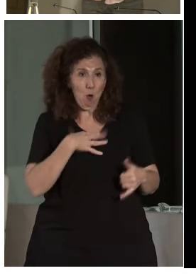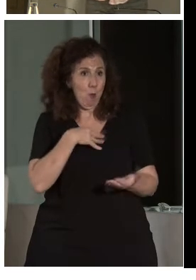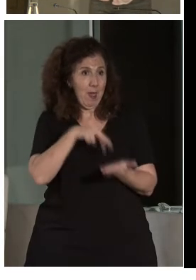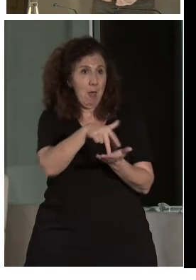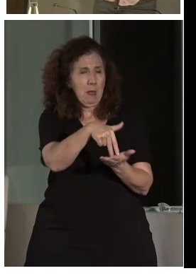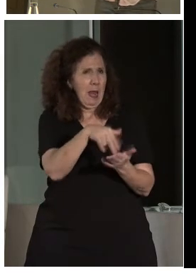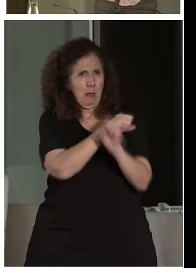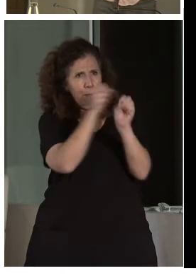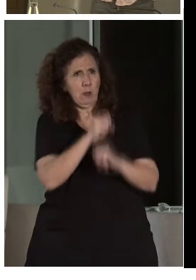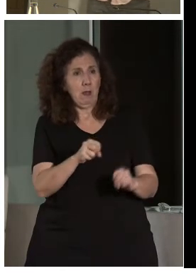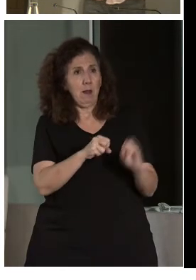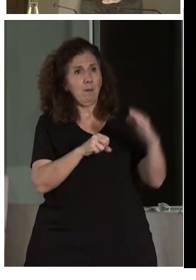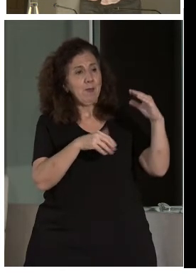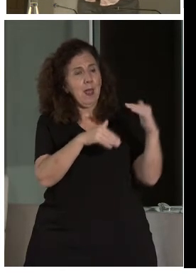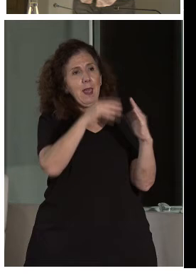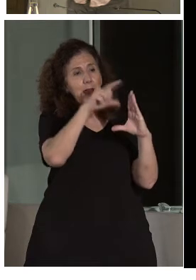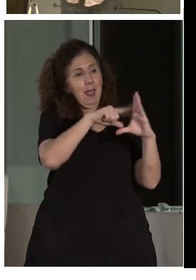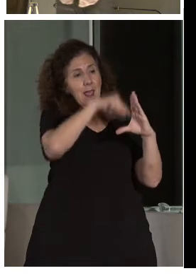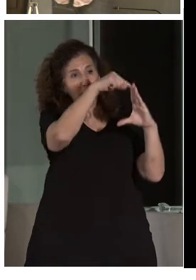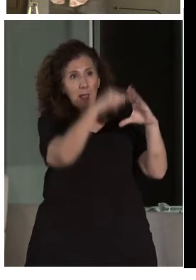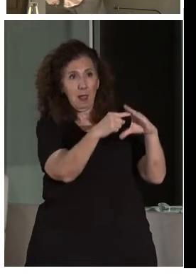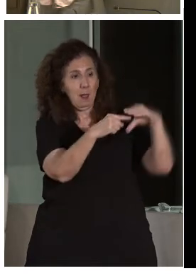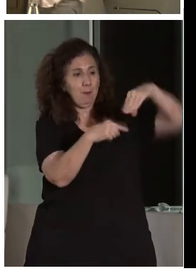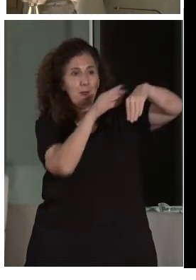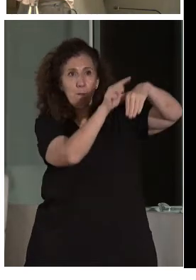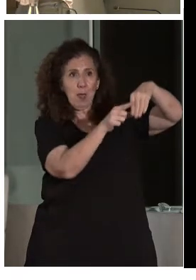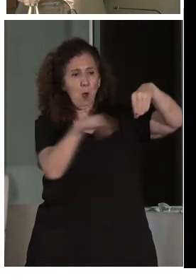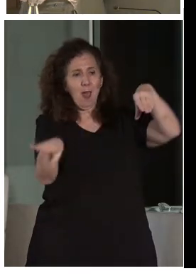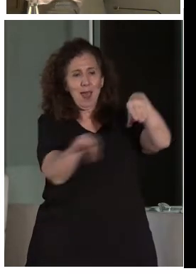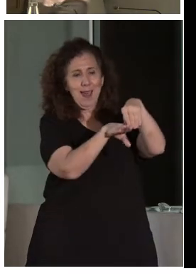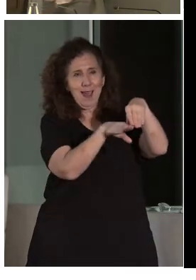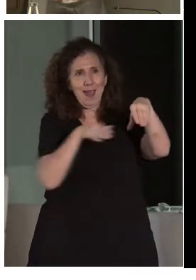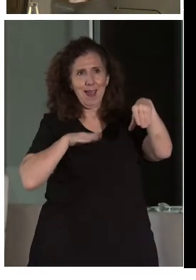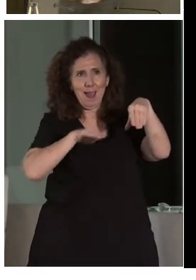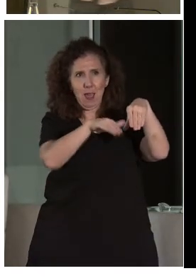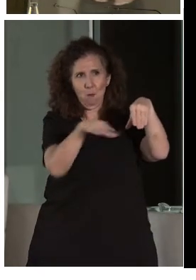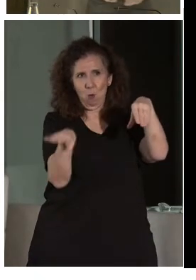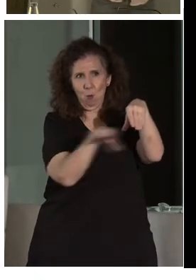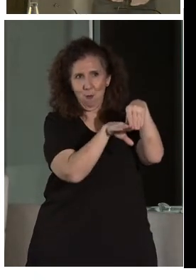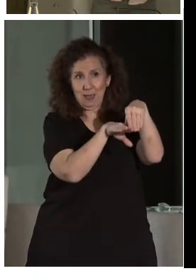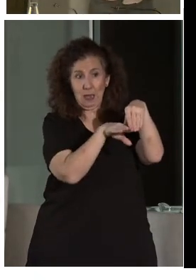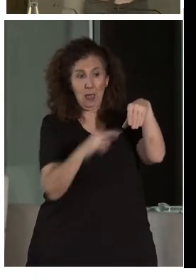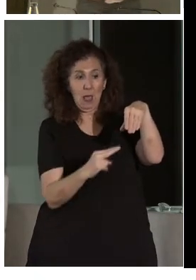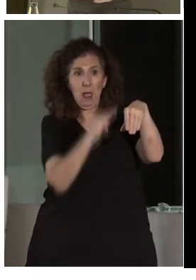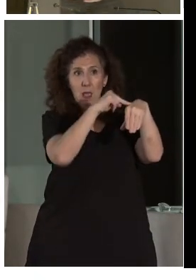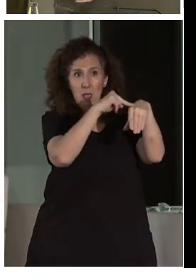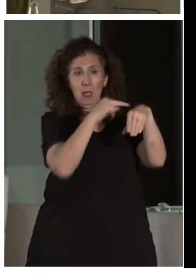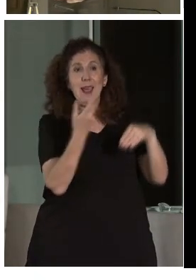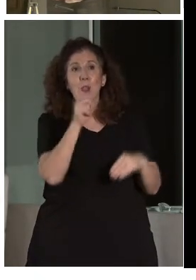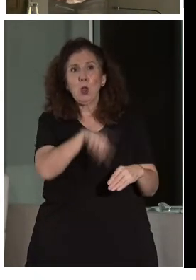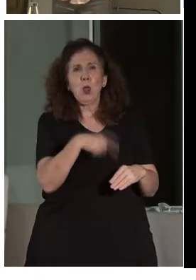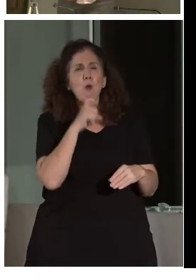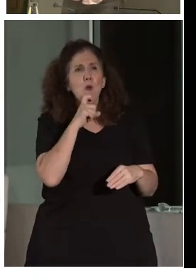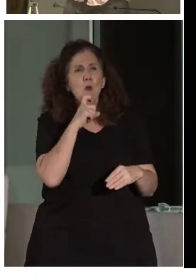subieron al campo base del Everest y, bueno, pues hicieron posible lo imposible. ¿Cómo llega La Gomera, ¿no? Que es lo que os quiero contar. La